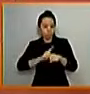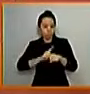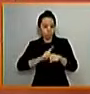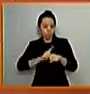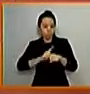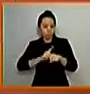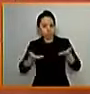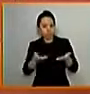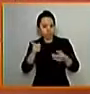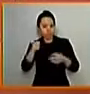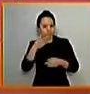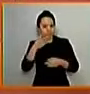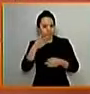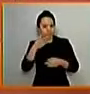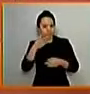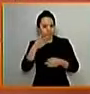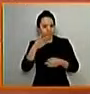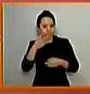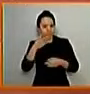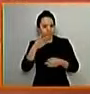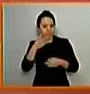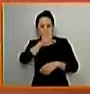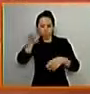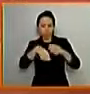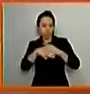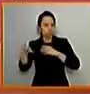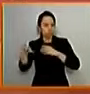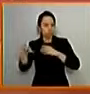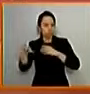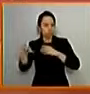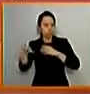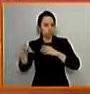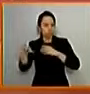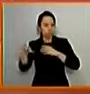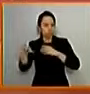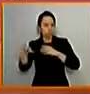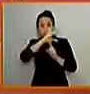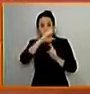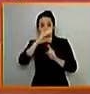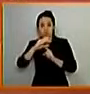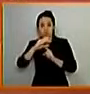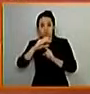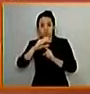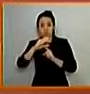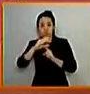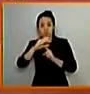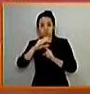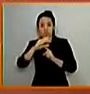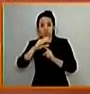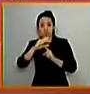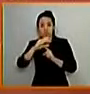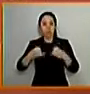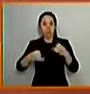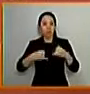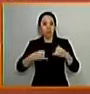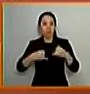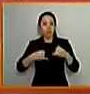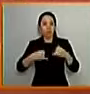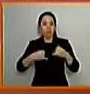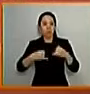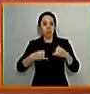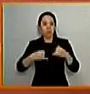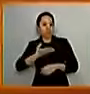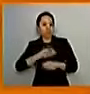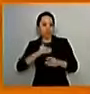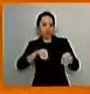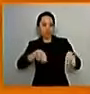Vamos a nuestro auditor externo, quien nos acompaña diariamente para constatar cada uno de nuestros procesos. Pues hoy te traemos una